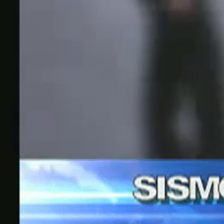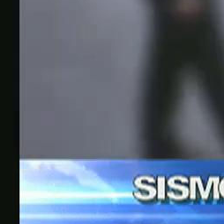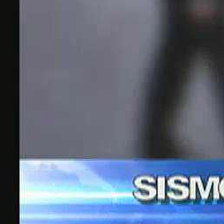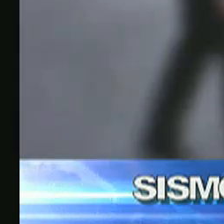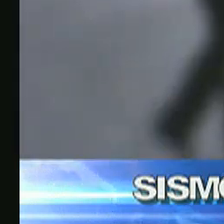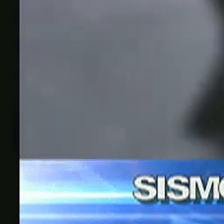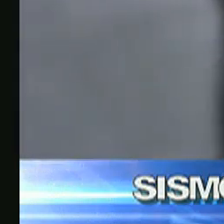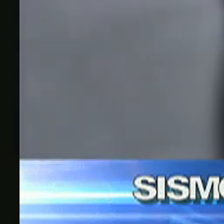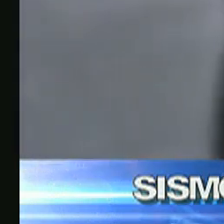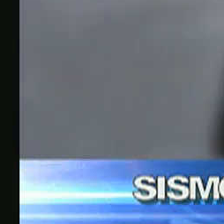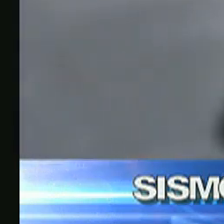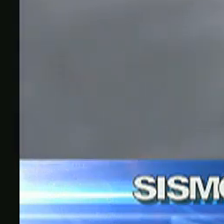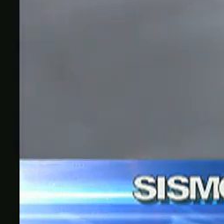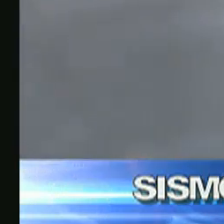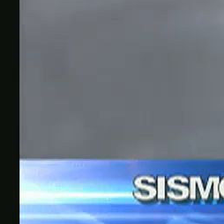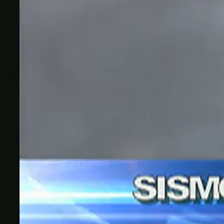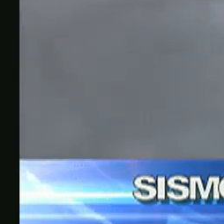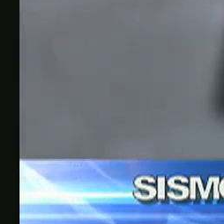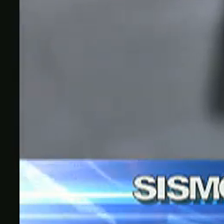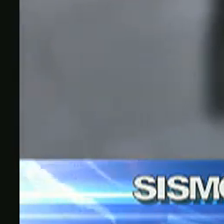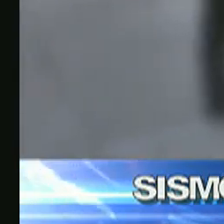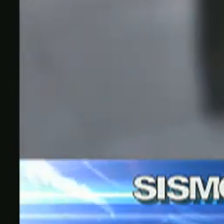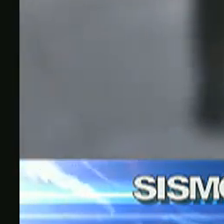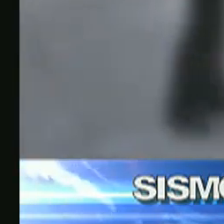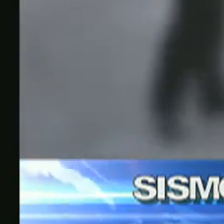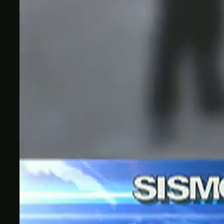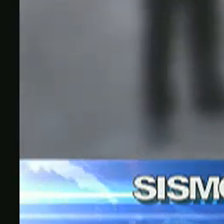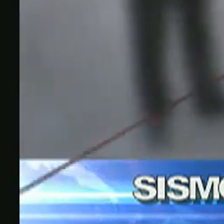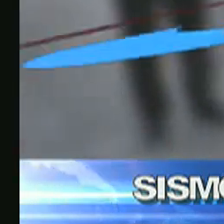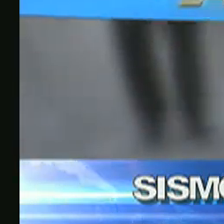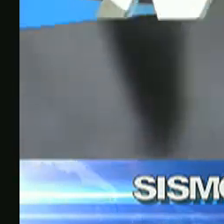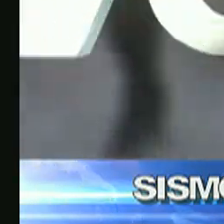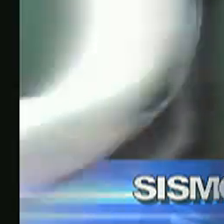de heridos leves y desmayados.